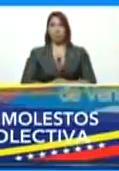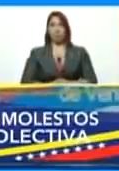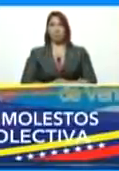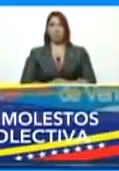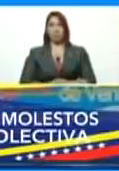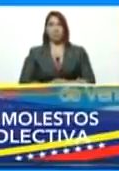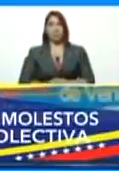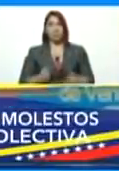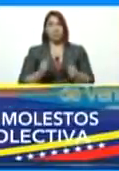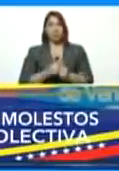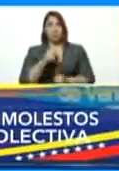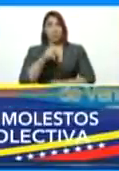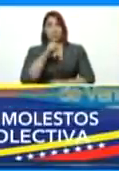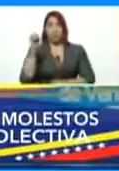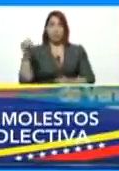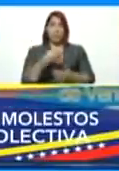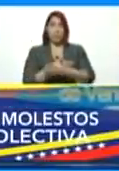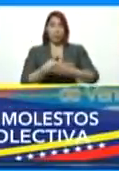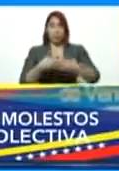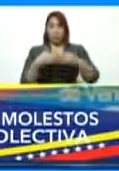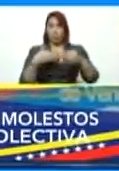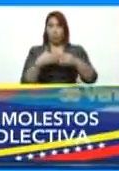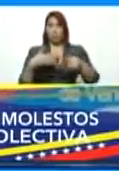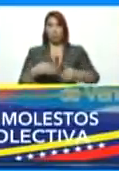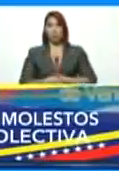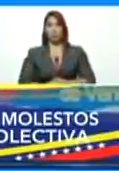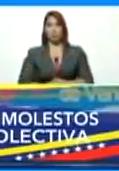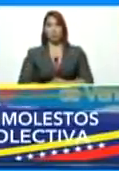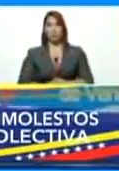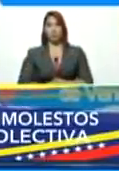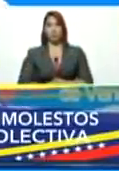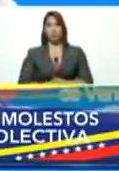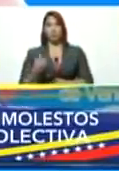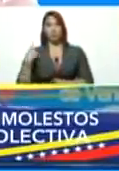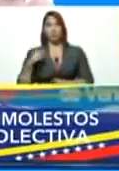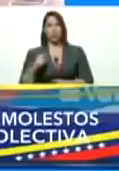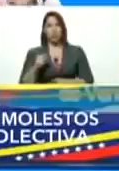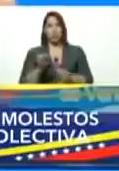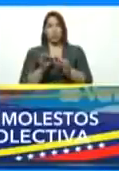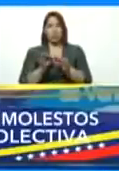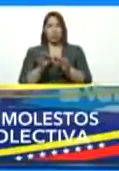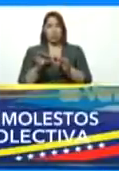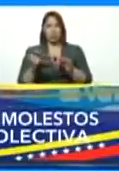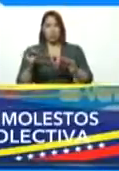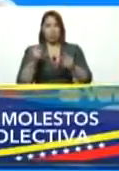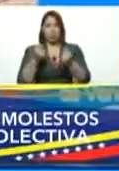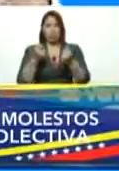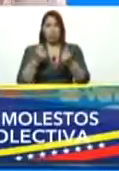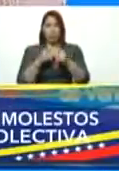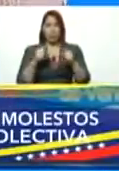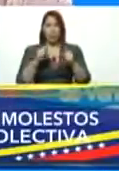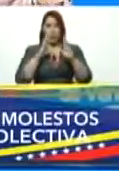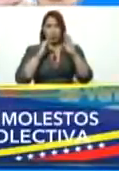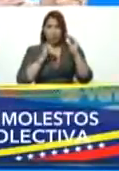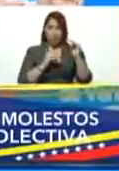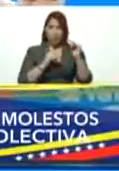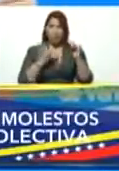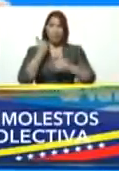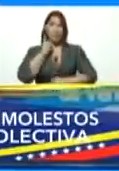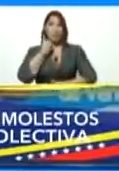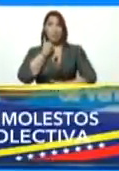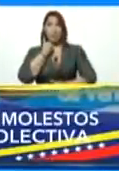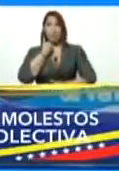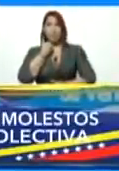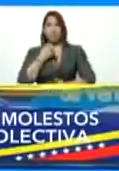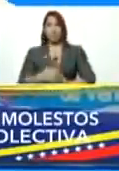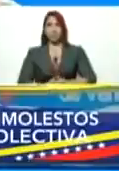y con esos 100 millones de dólares tuvimos que estirar el dinero para atender la pandemia